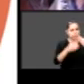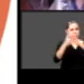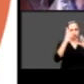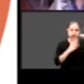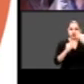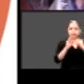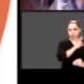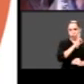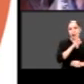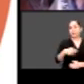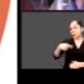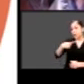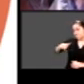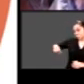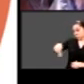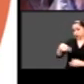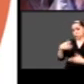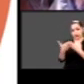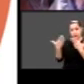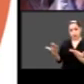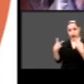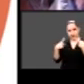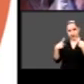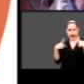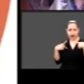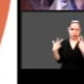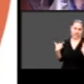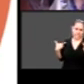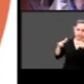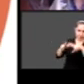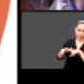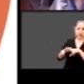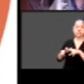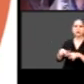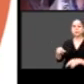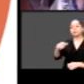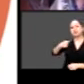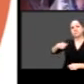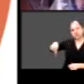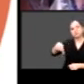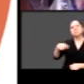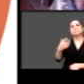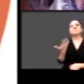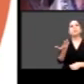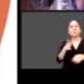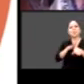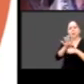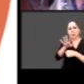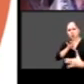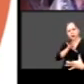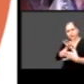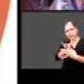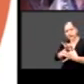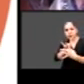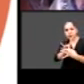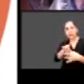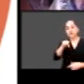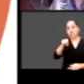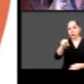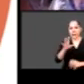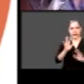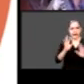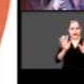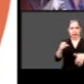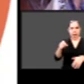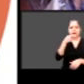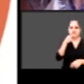trabajamos en esta zona intermedia entre lo que el alumno sabe y lo que todavía no sabe y lo que está en